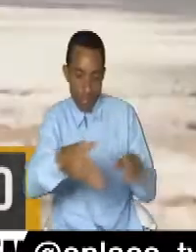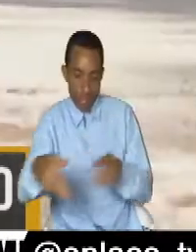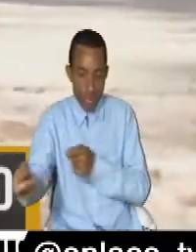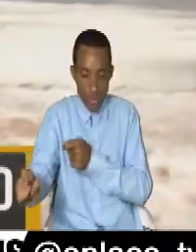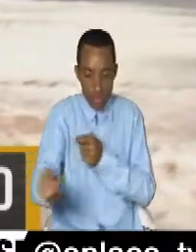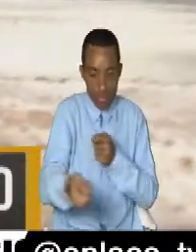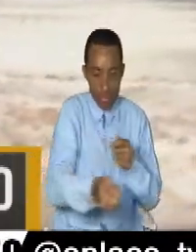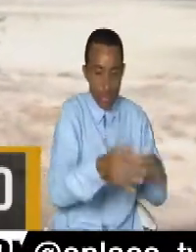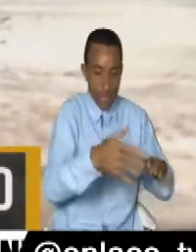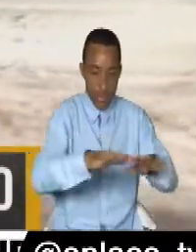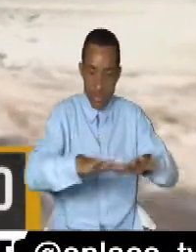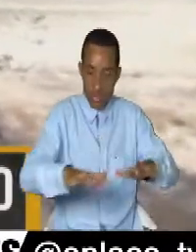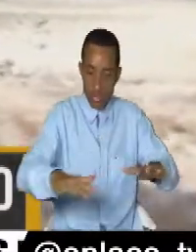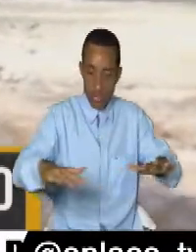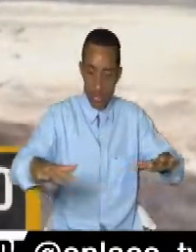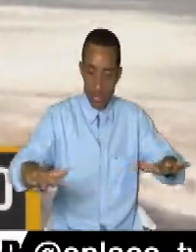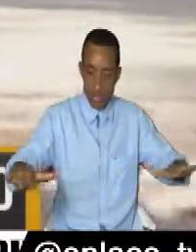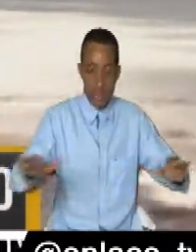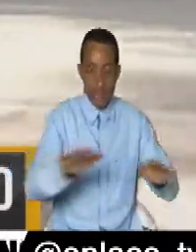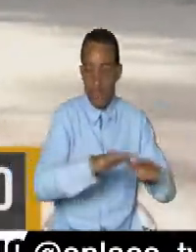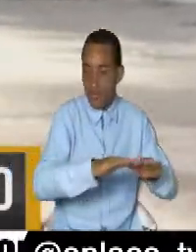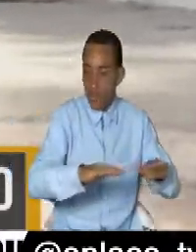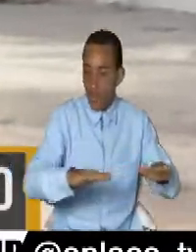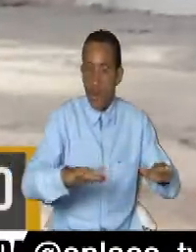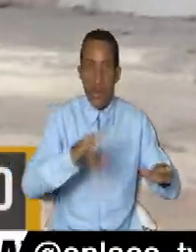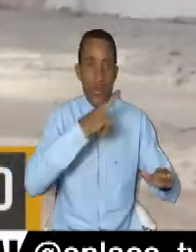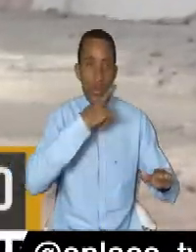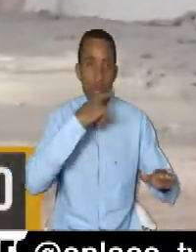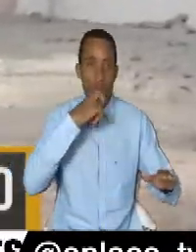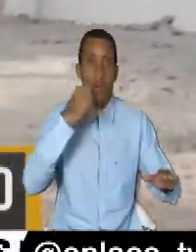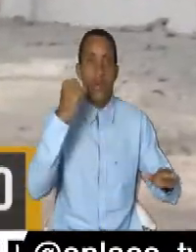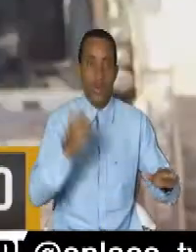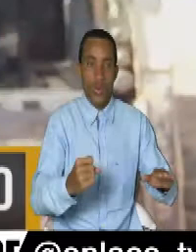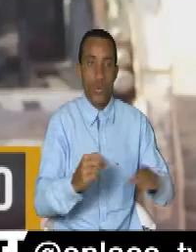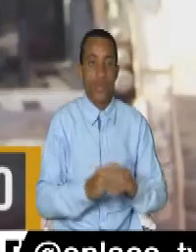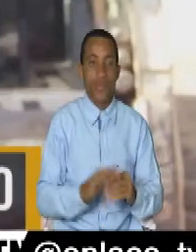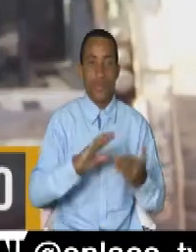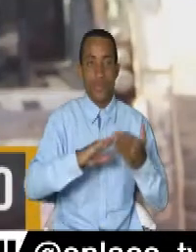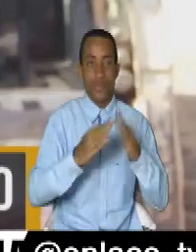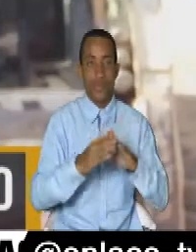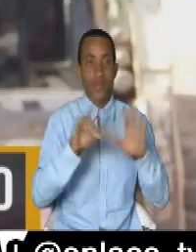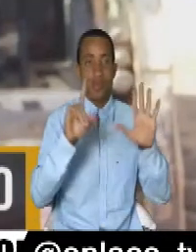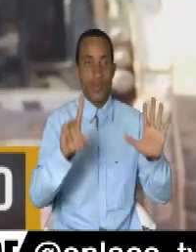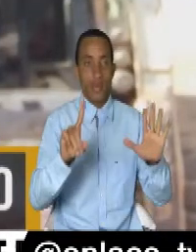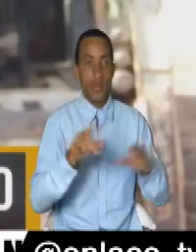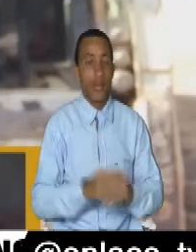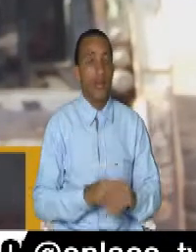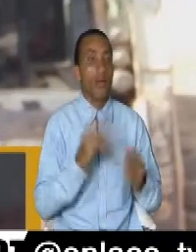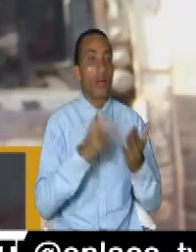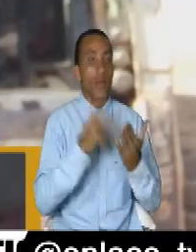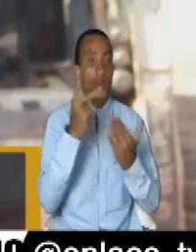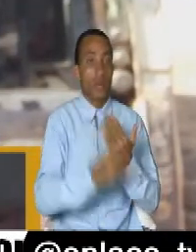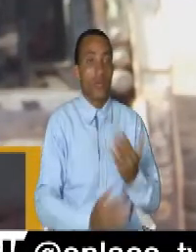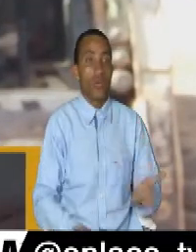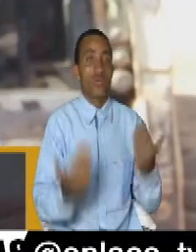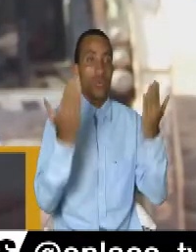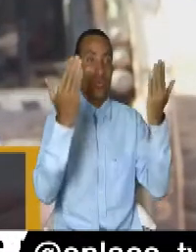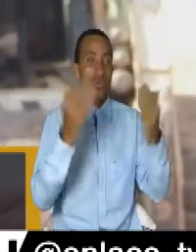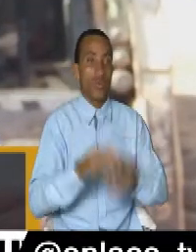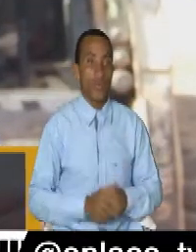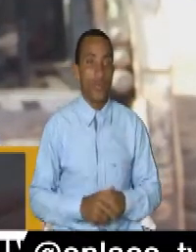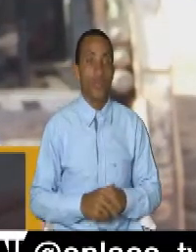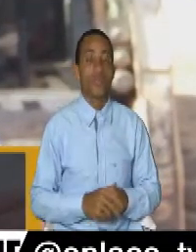placas hacen parte de las labores que ya se han cumplido en ese sector de la Comuna 6. Portan proyectos de beneficio que nos han traído a